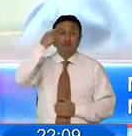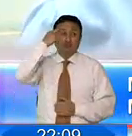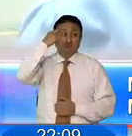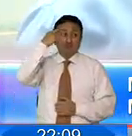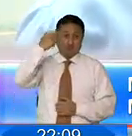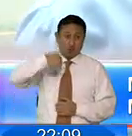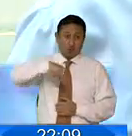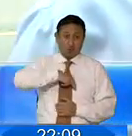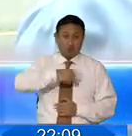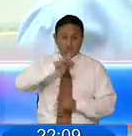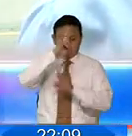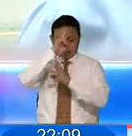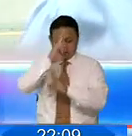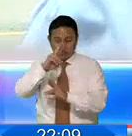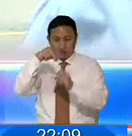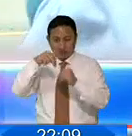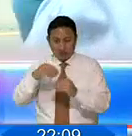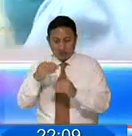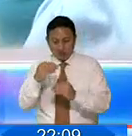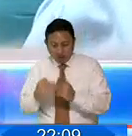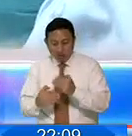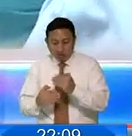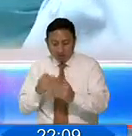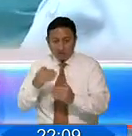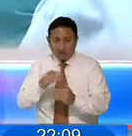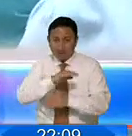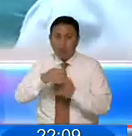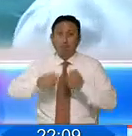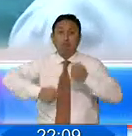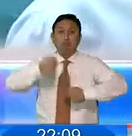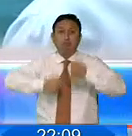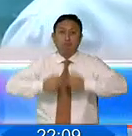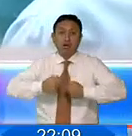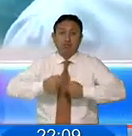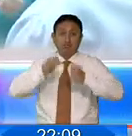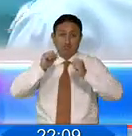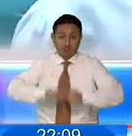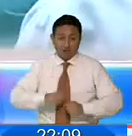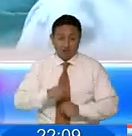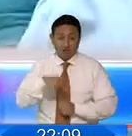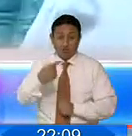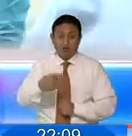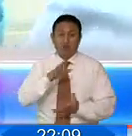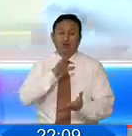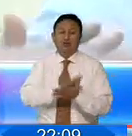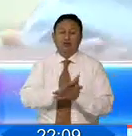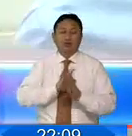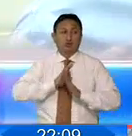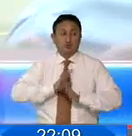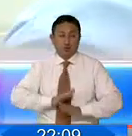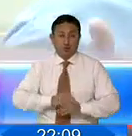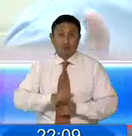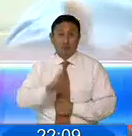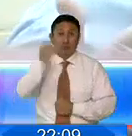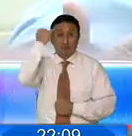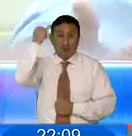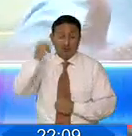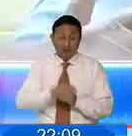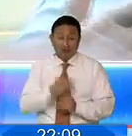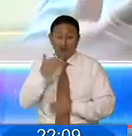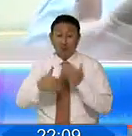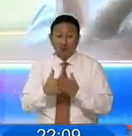que ir cumpliendo la meta si es posible todo mayo para poder tener una tranquilidad imagínate que venga un